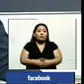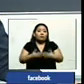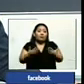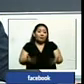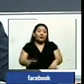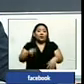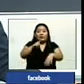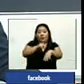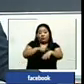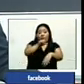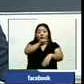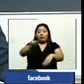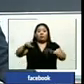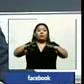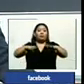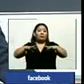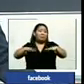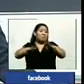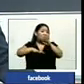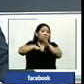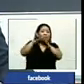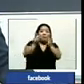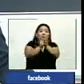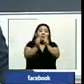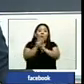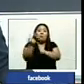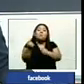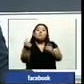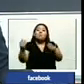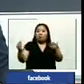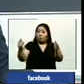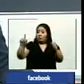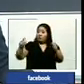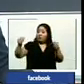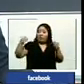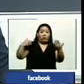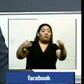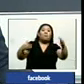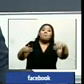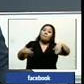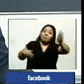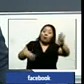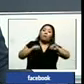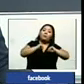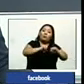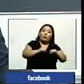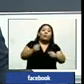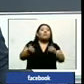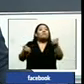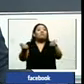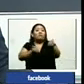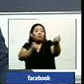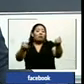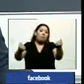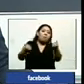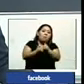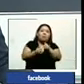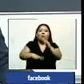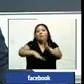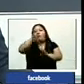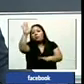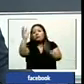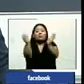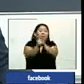Y durante las vacaciones agostinas aumentaron los fallecidos respecto al año anterior. Además, los accidentes de tránsito fueron la causa principal